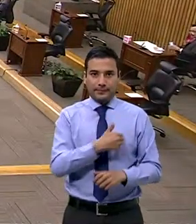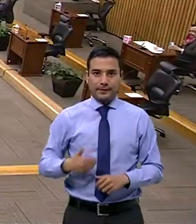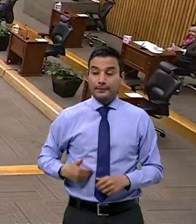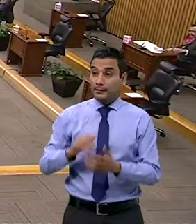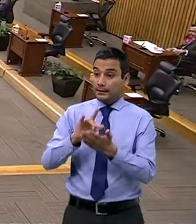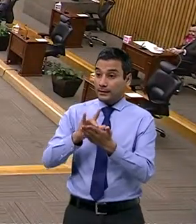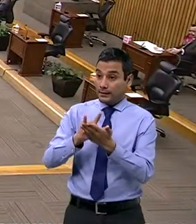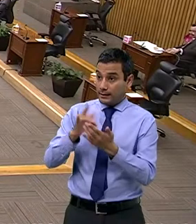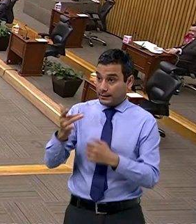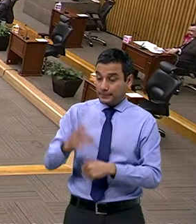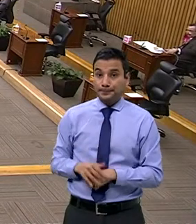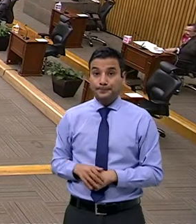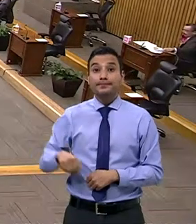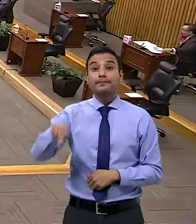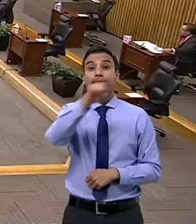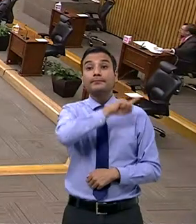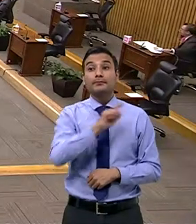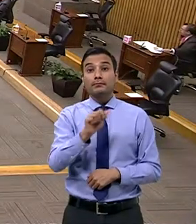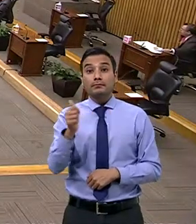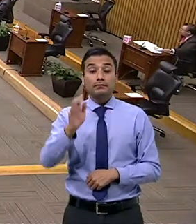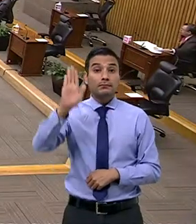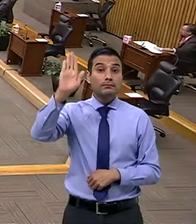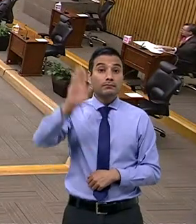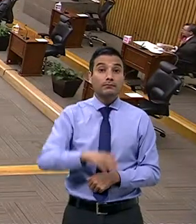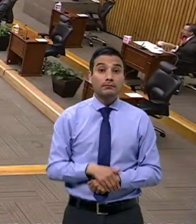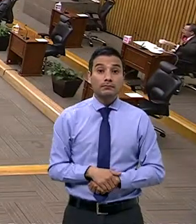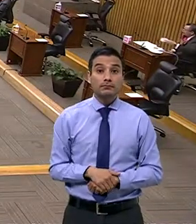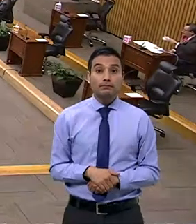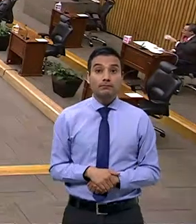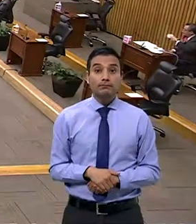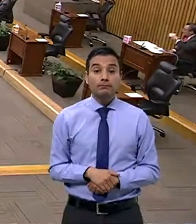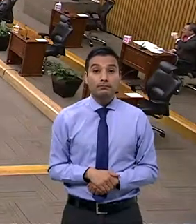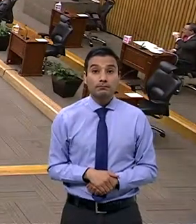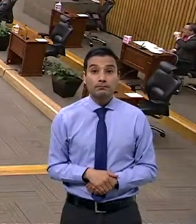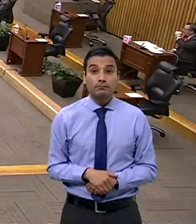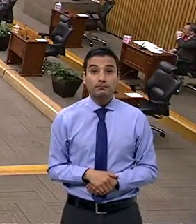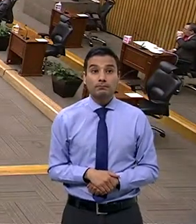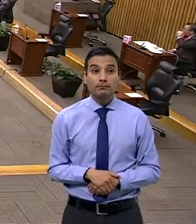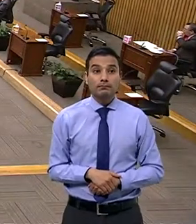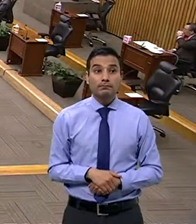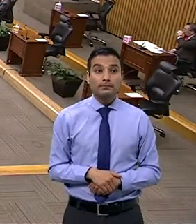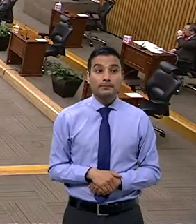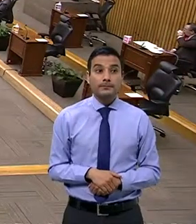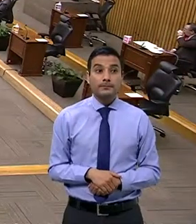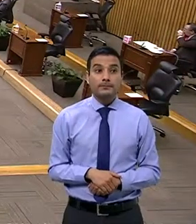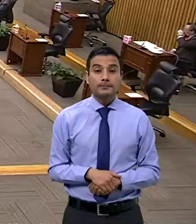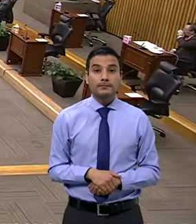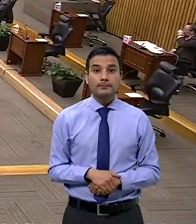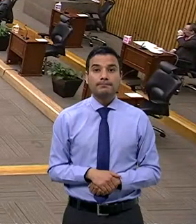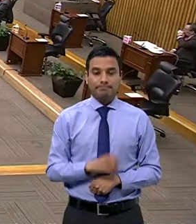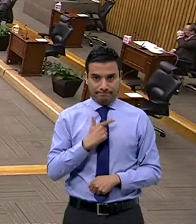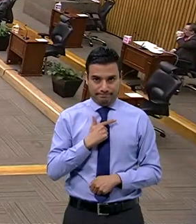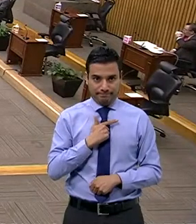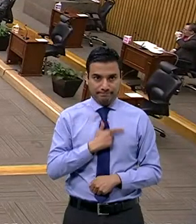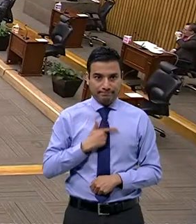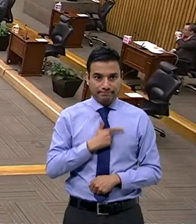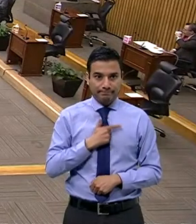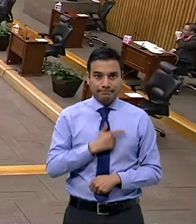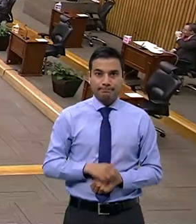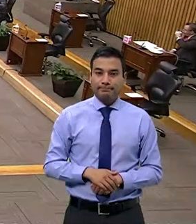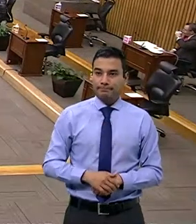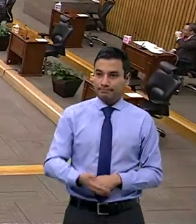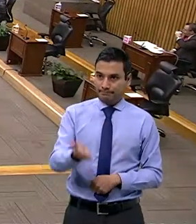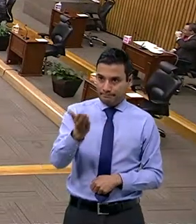consultó a los integrantes de consejo si hay alguna otra intervención no tengo a nadie más anotado con gusto tiene la palabra